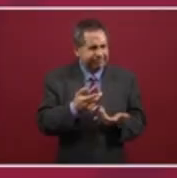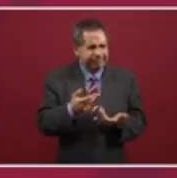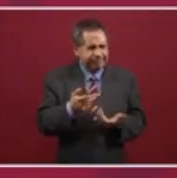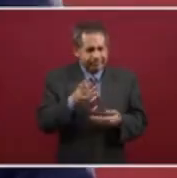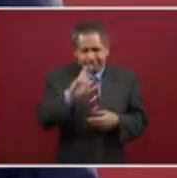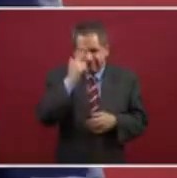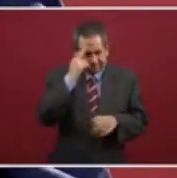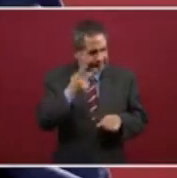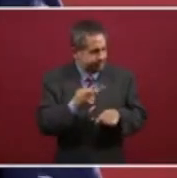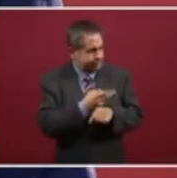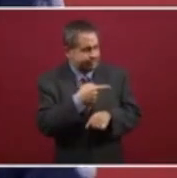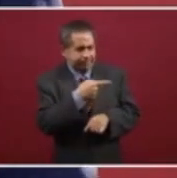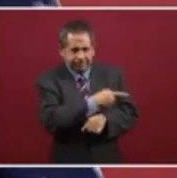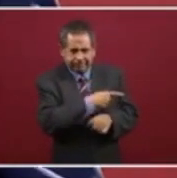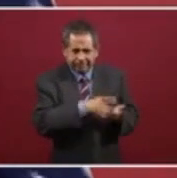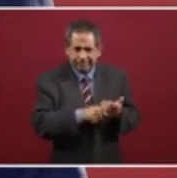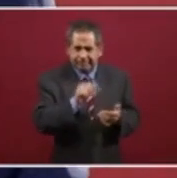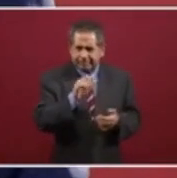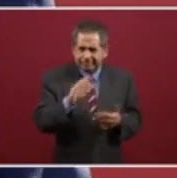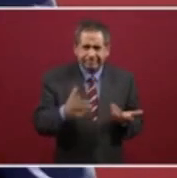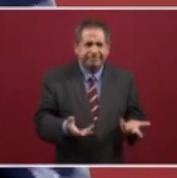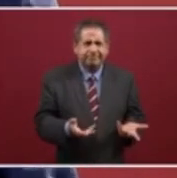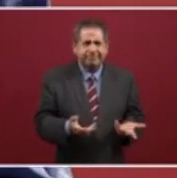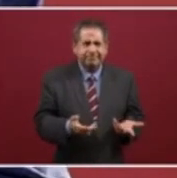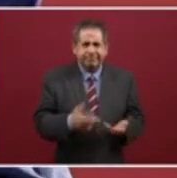pasado, como si